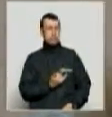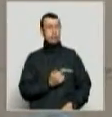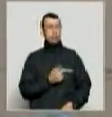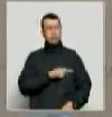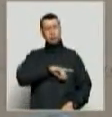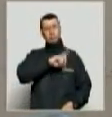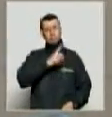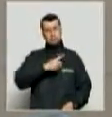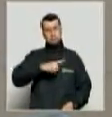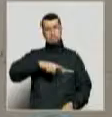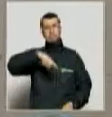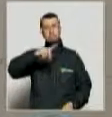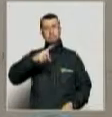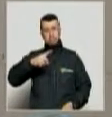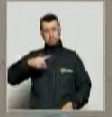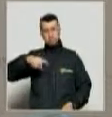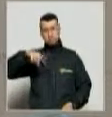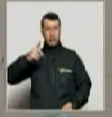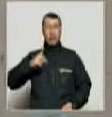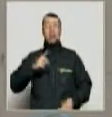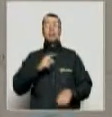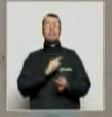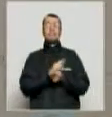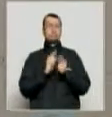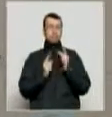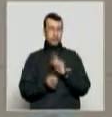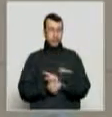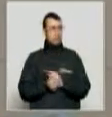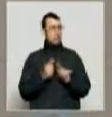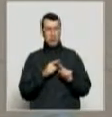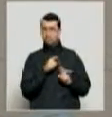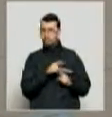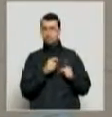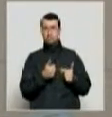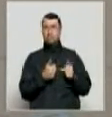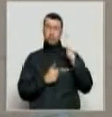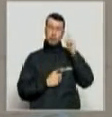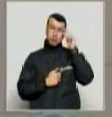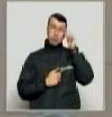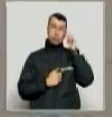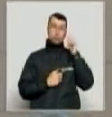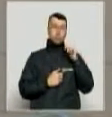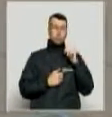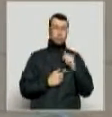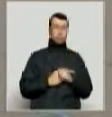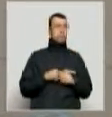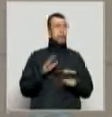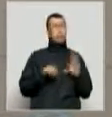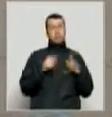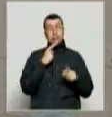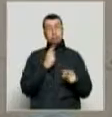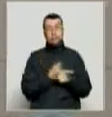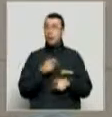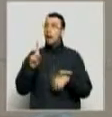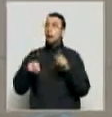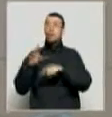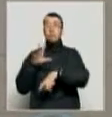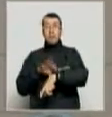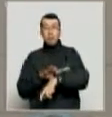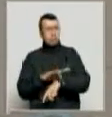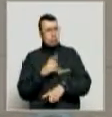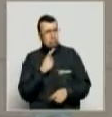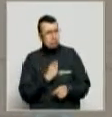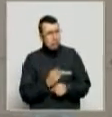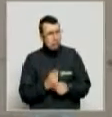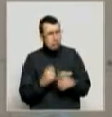ser un salto eléctrico y por lo tanto las ondas van a cambiar su arquitectura. La verdad pues es muy difícil, inclusive a veces para algunos médicos como tal, interpretar